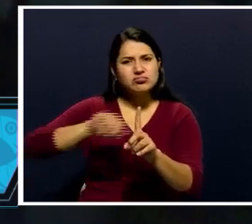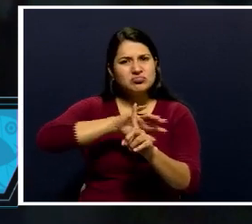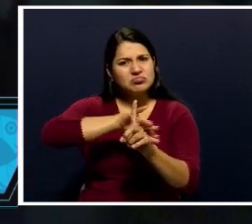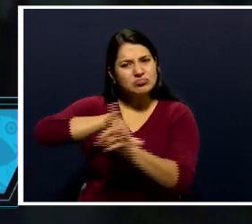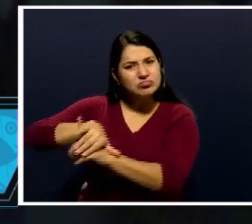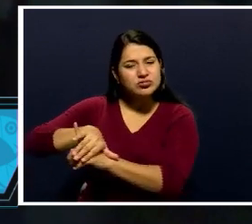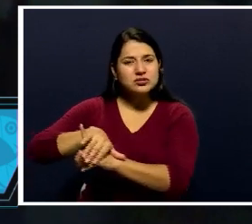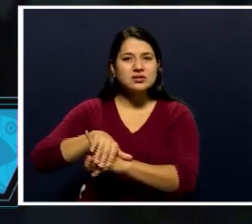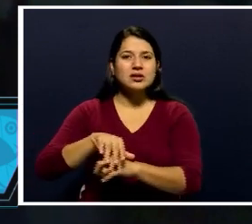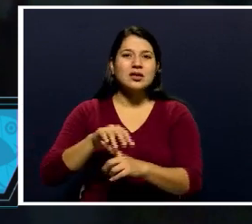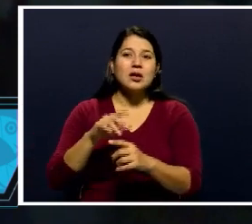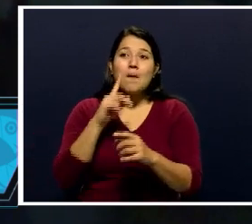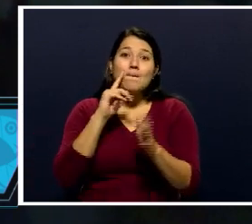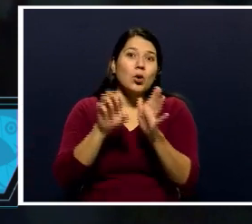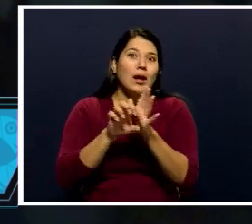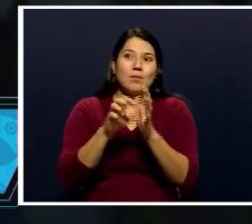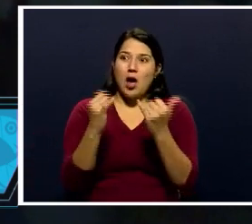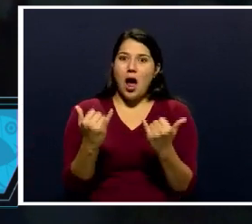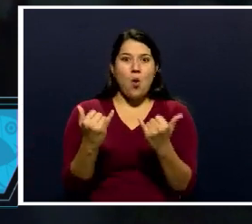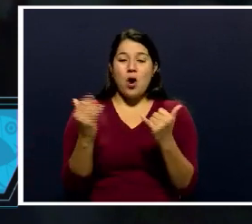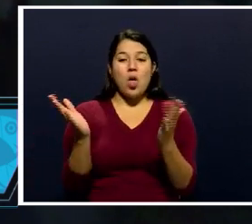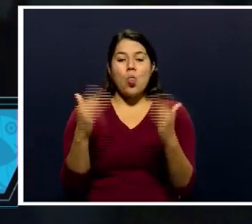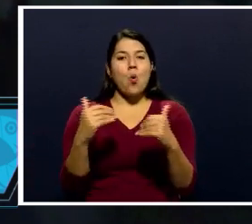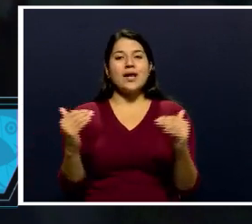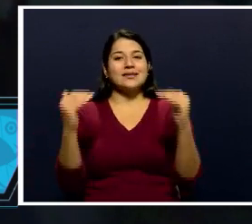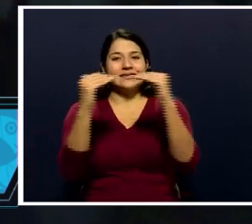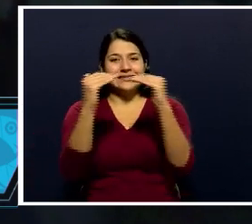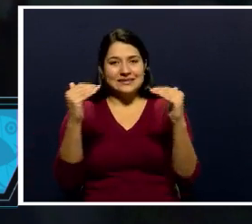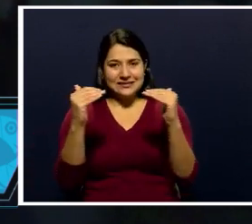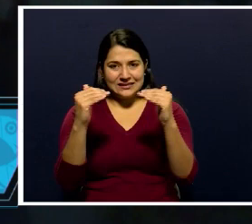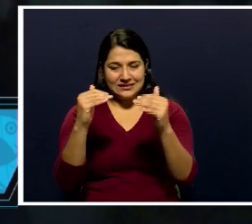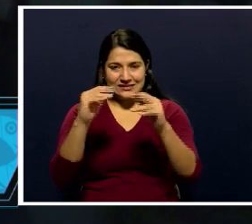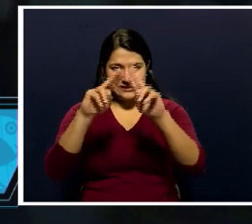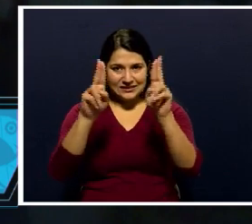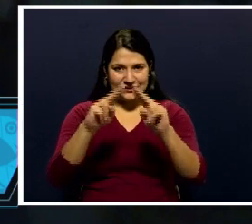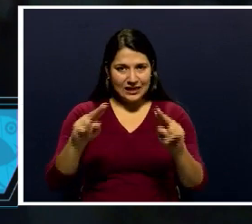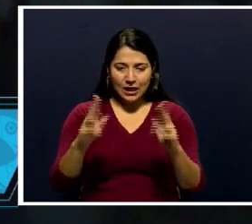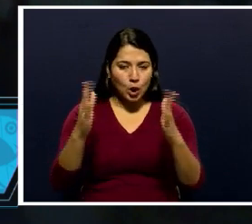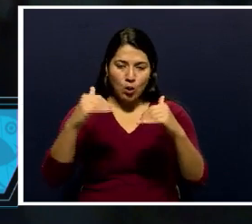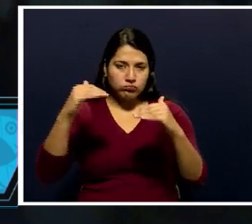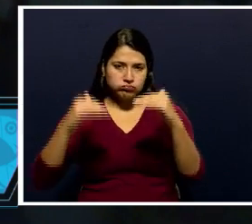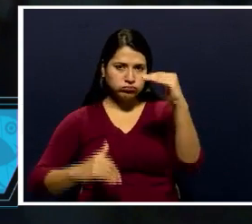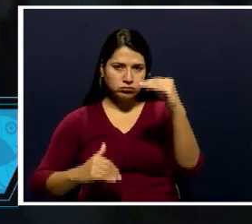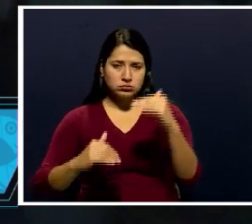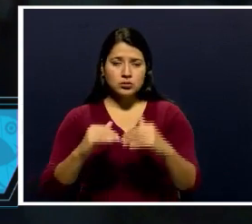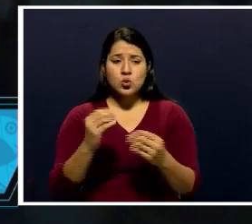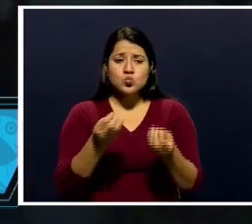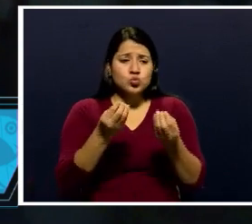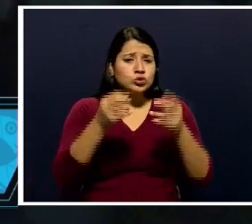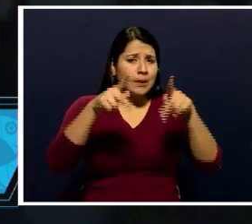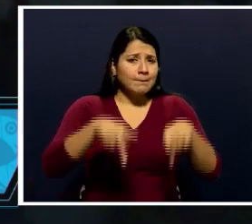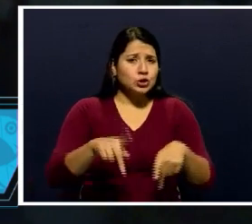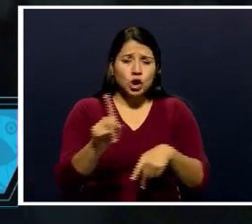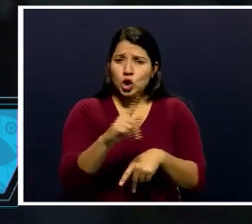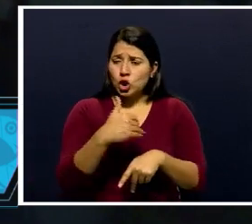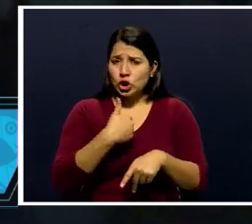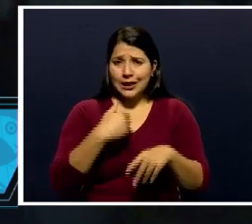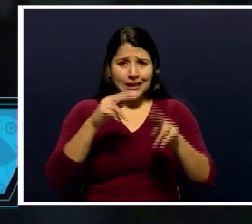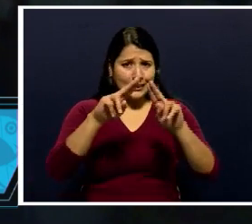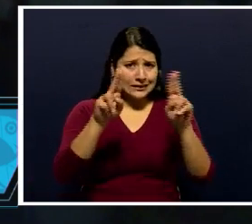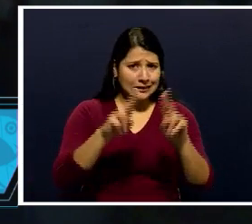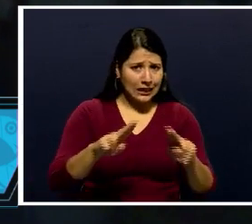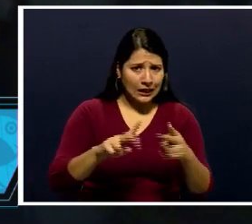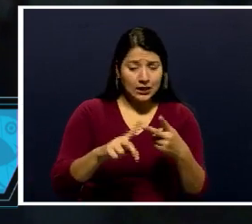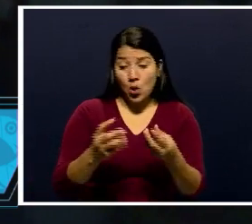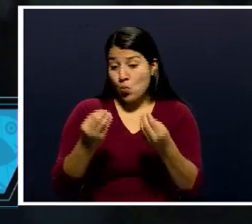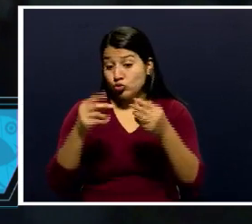ellas es la brecha digital. No solo hay personas que no tienen internet en sus casas o que no tienen computadora, hay personas en